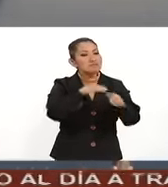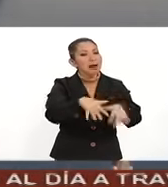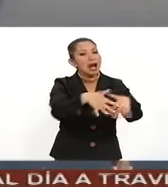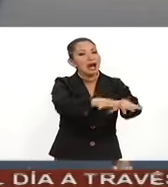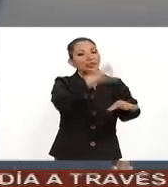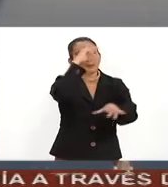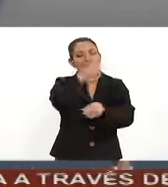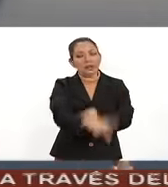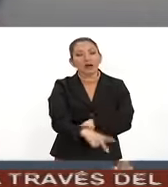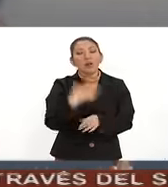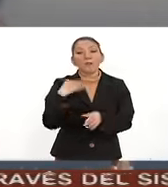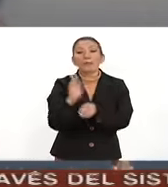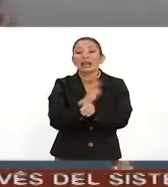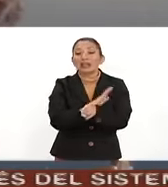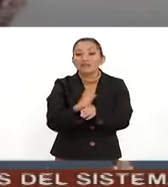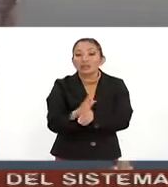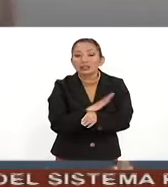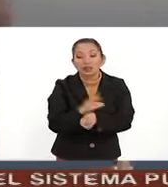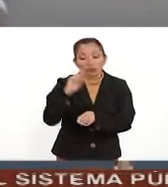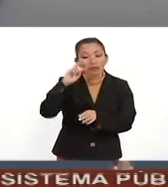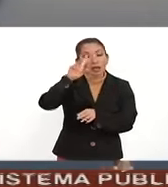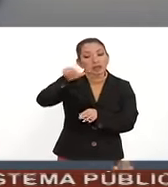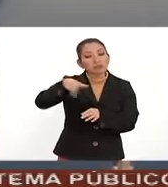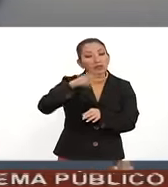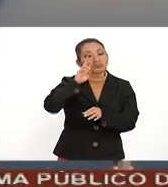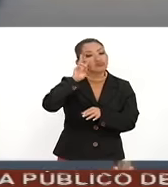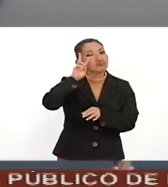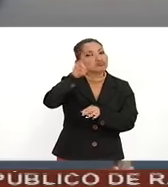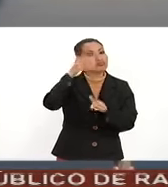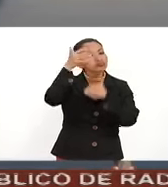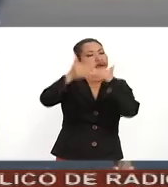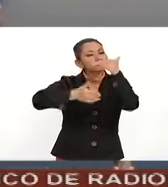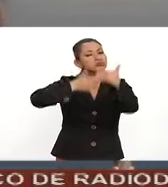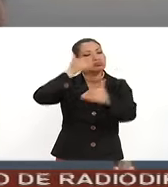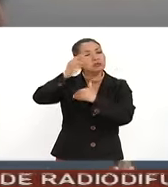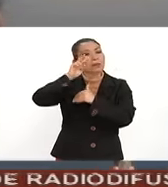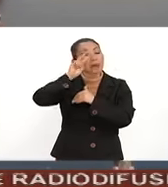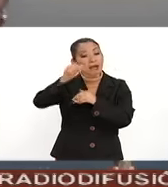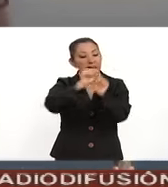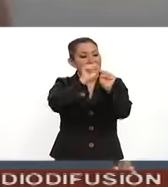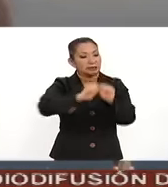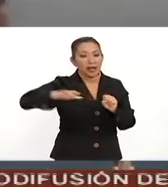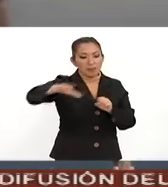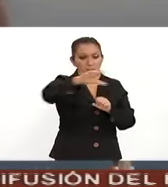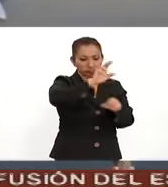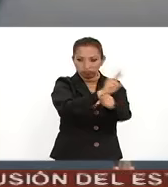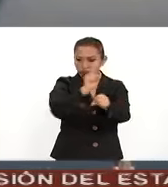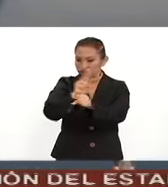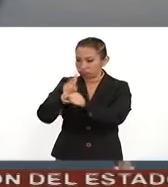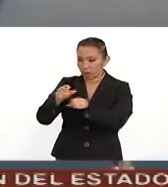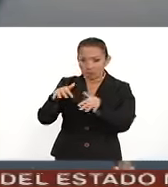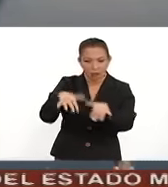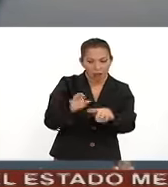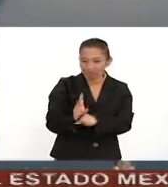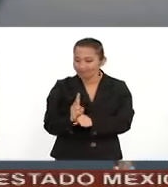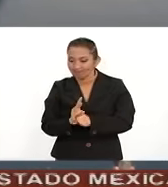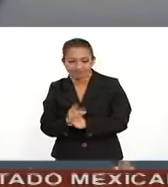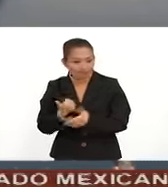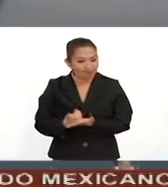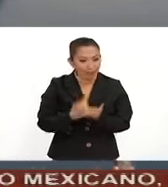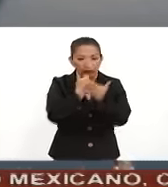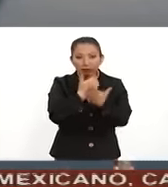nacional. Beneficios que veremos reflejados al contar con un sistema de seguridad portuaria que nos